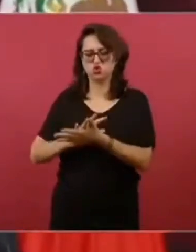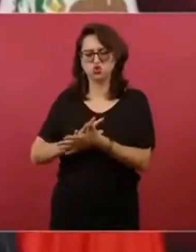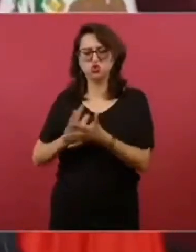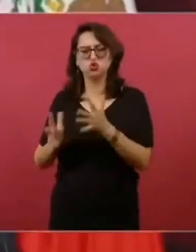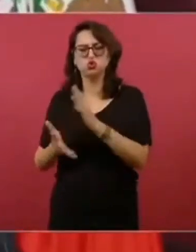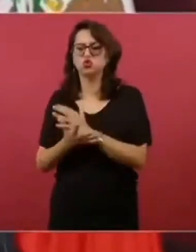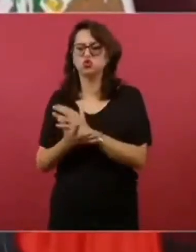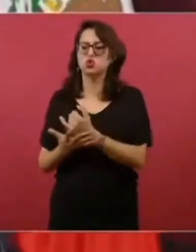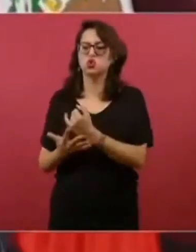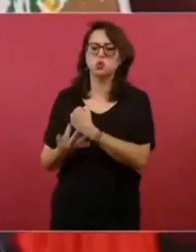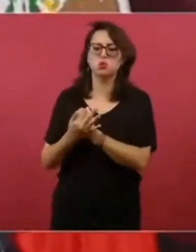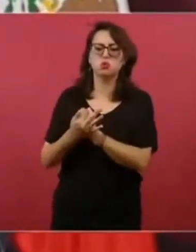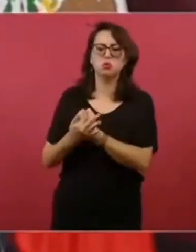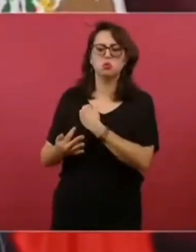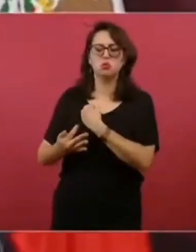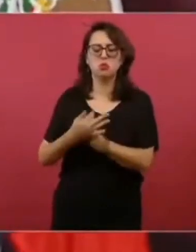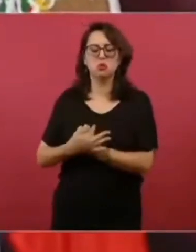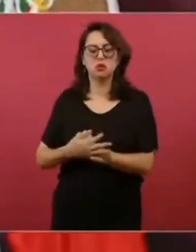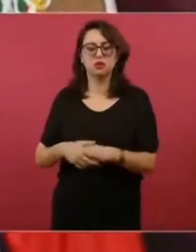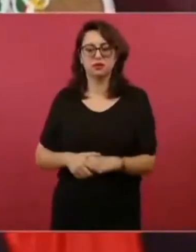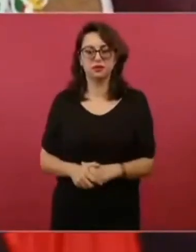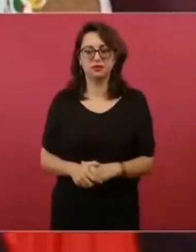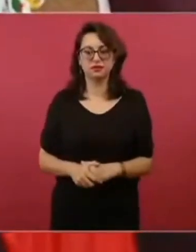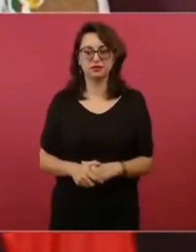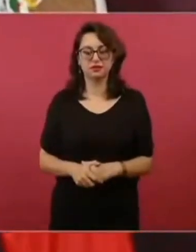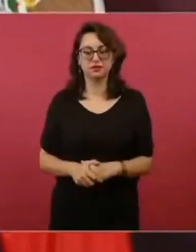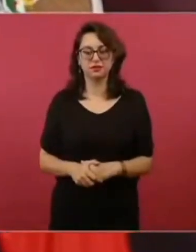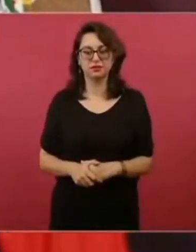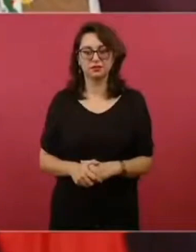existían componendas